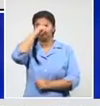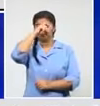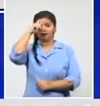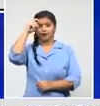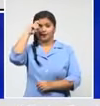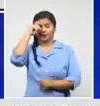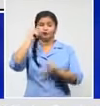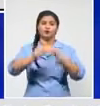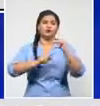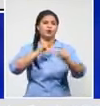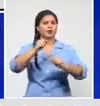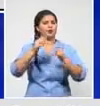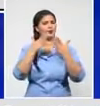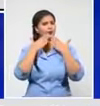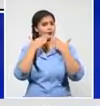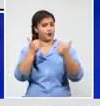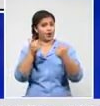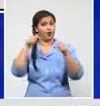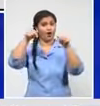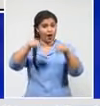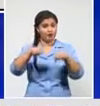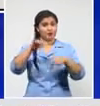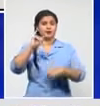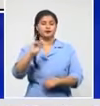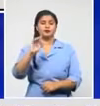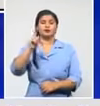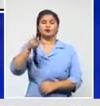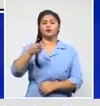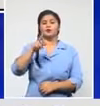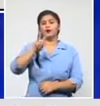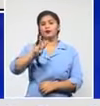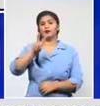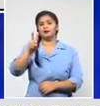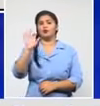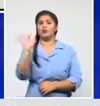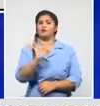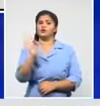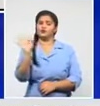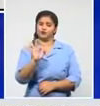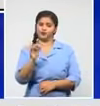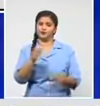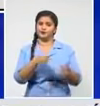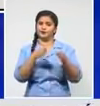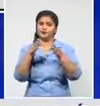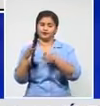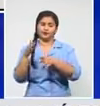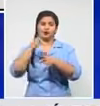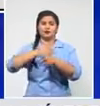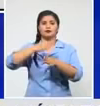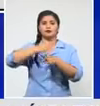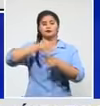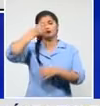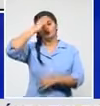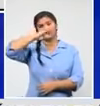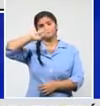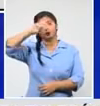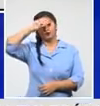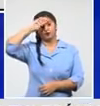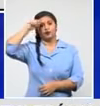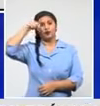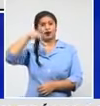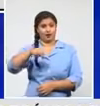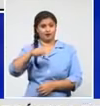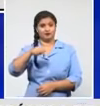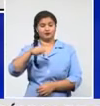momentos tiene una tasa de 6,22. Santiago de Cuba, con el evento que